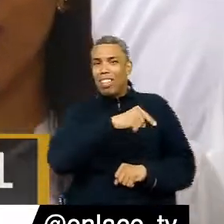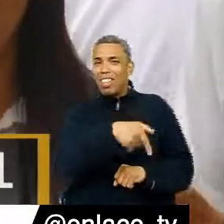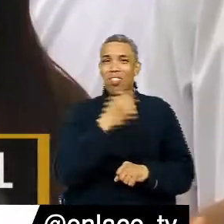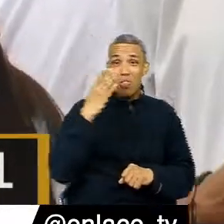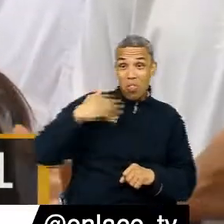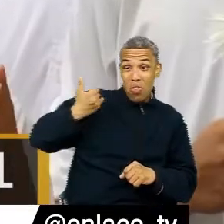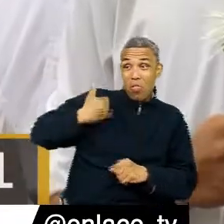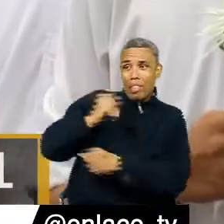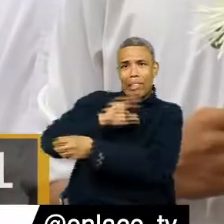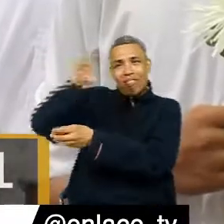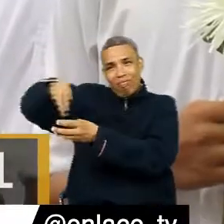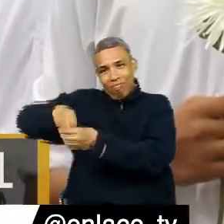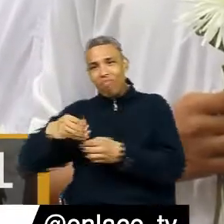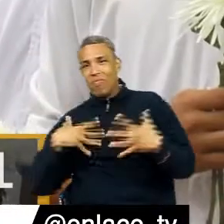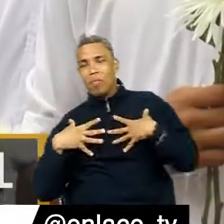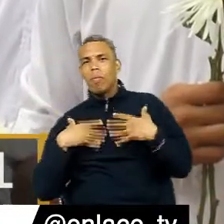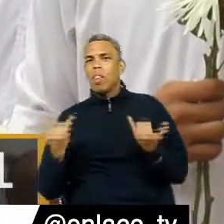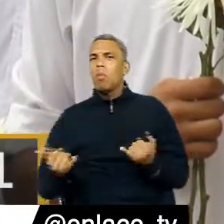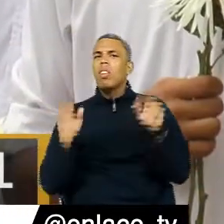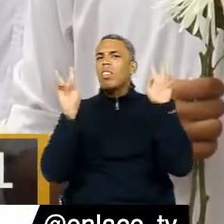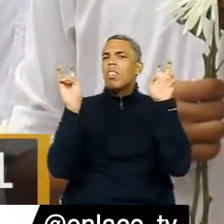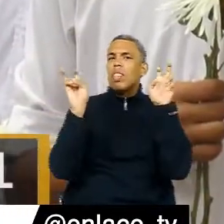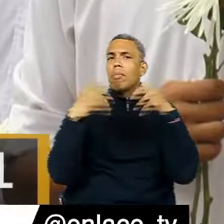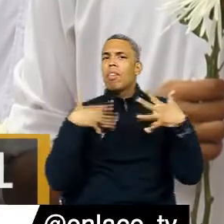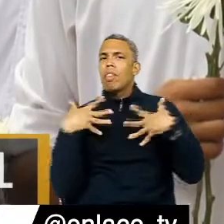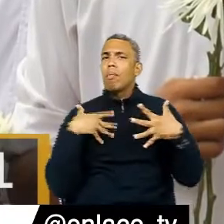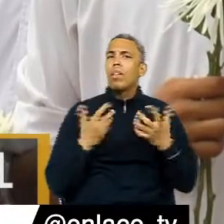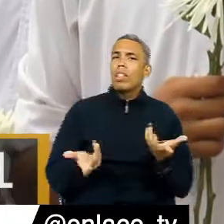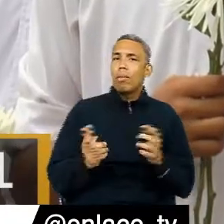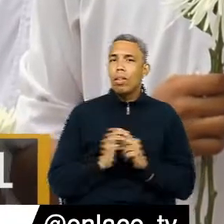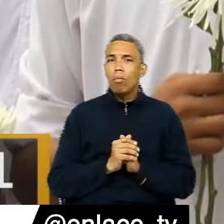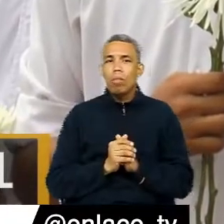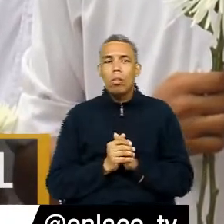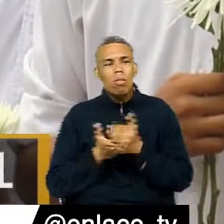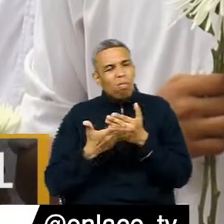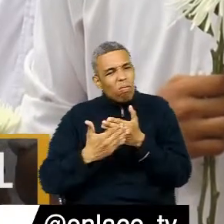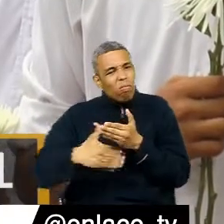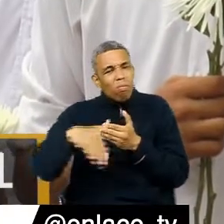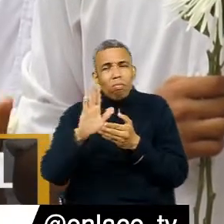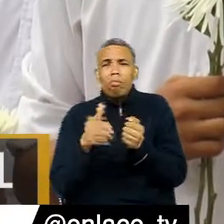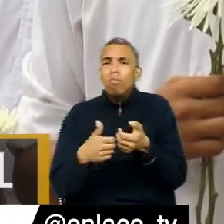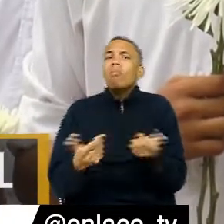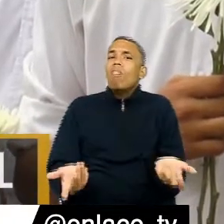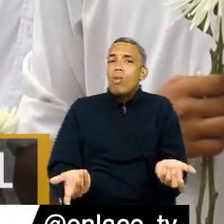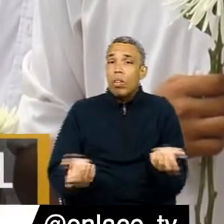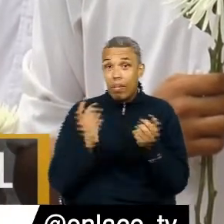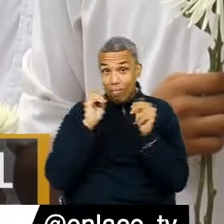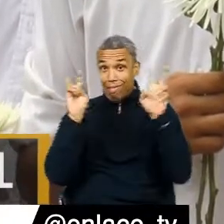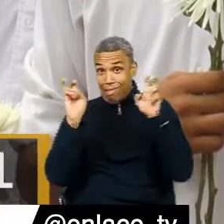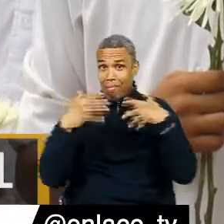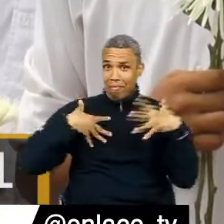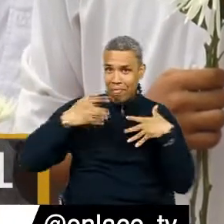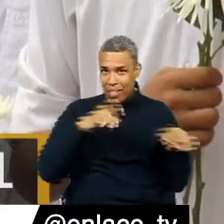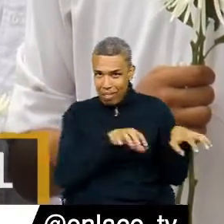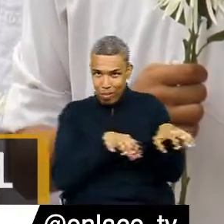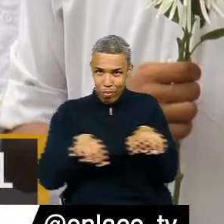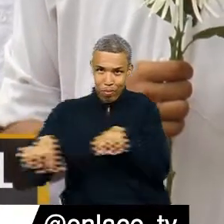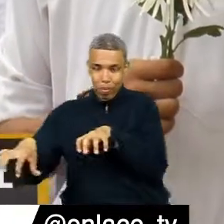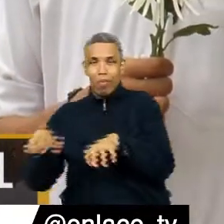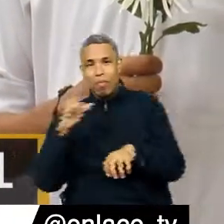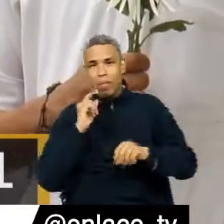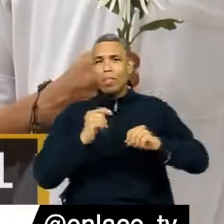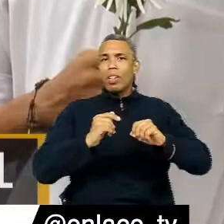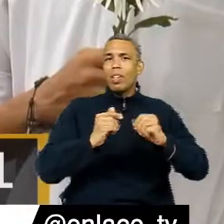nosotros y ahora qué, ese es el título de la obra que se estará presentando próximamente en la ciudad de Bogotá. El grupo Mochila Teatral del Colegio El Castillo